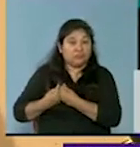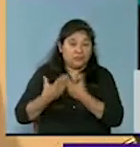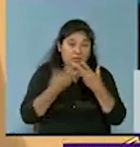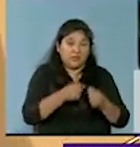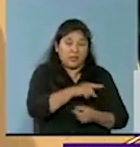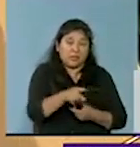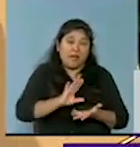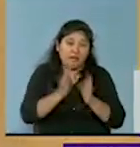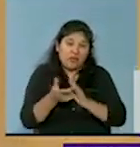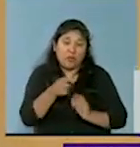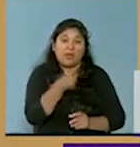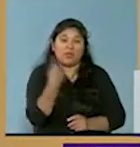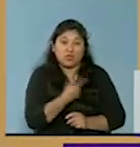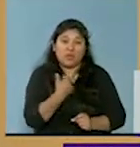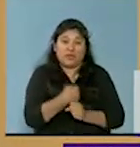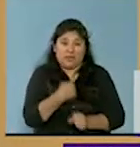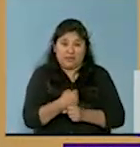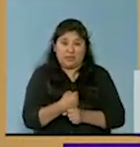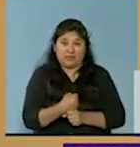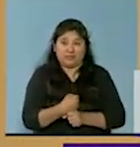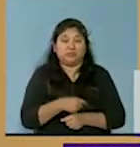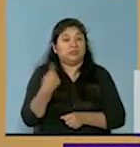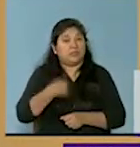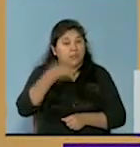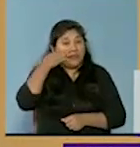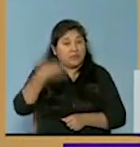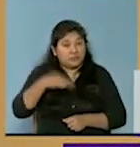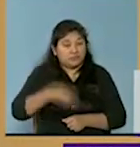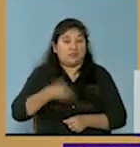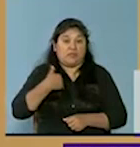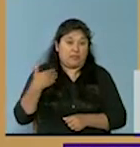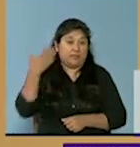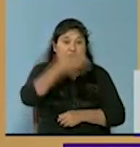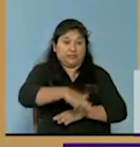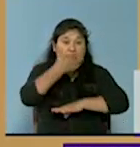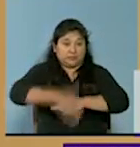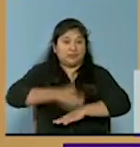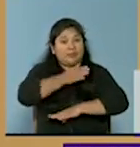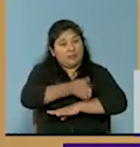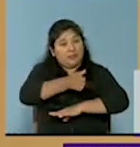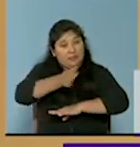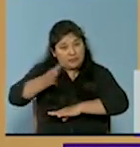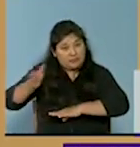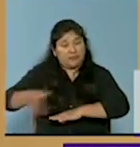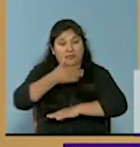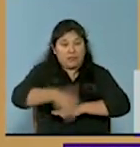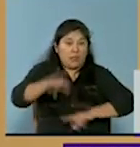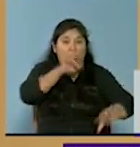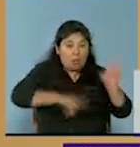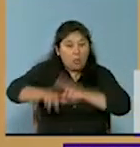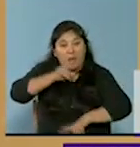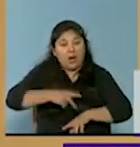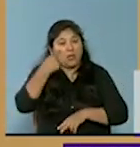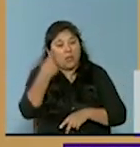más allá qué es lo que hacemos lo que realmente vamos por la calle buscando con lluvia con frío anoche estuvimos en la